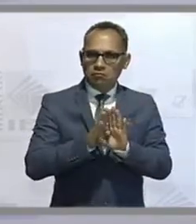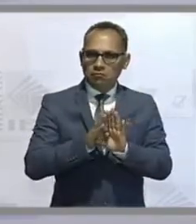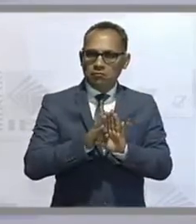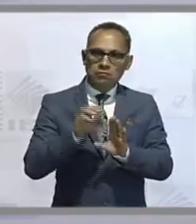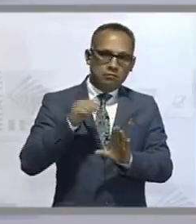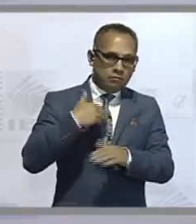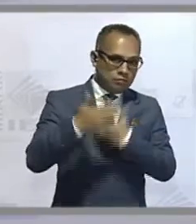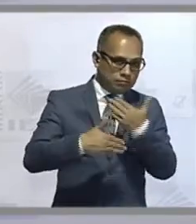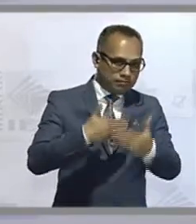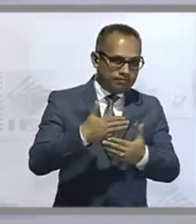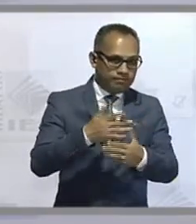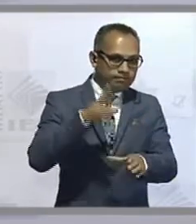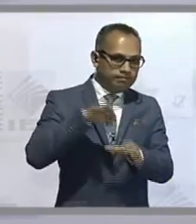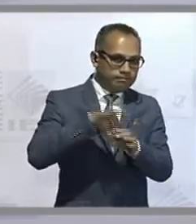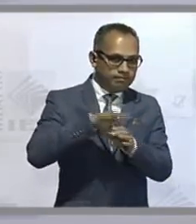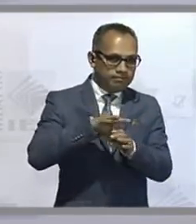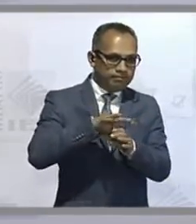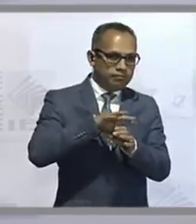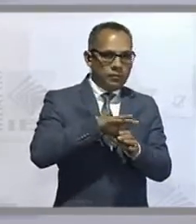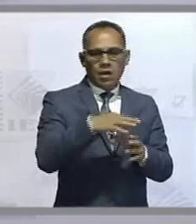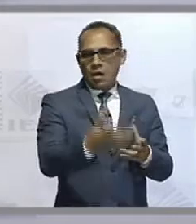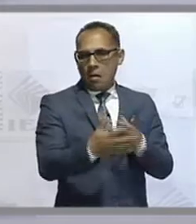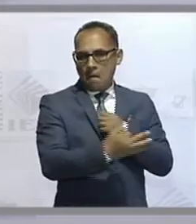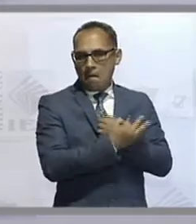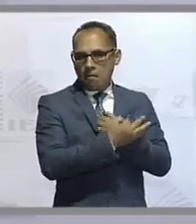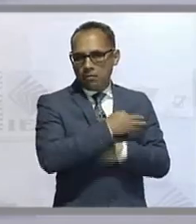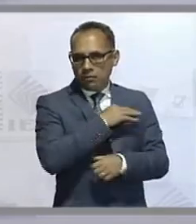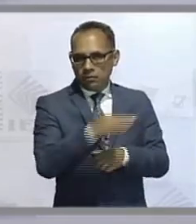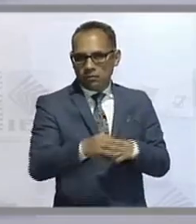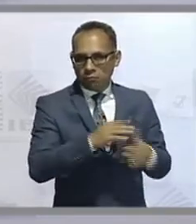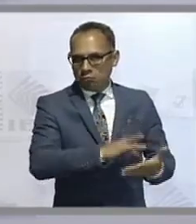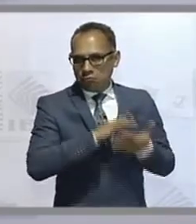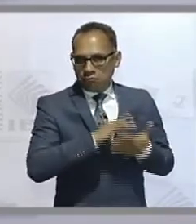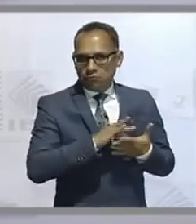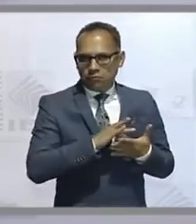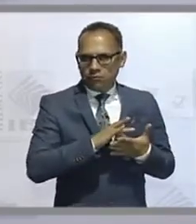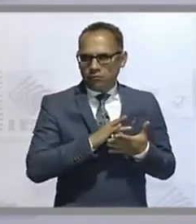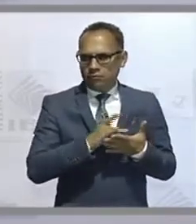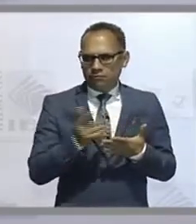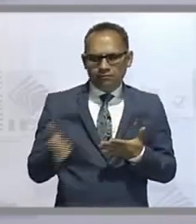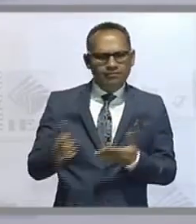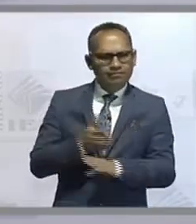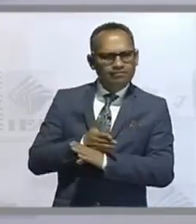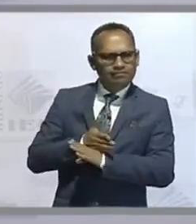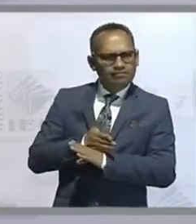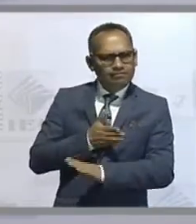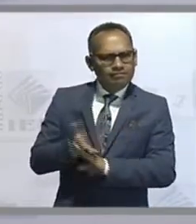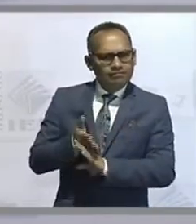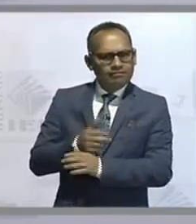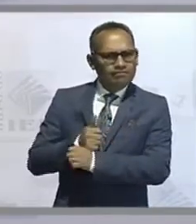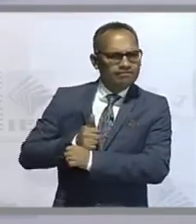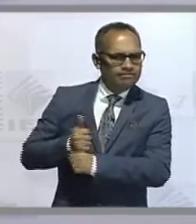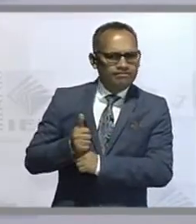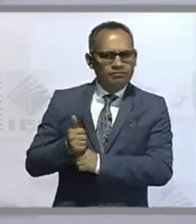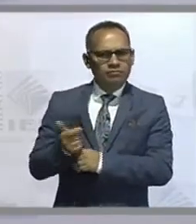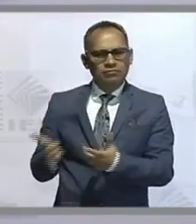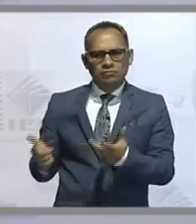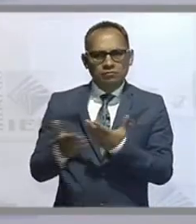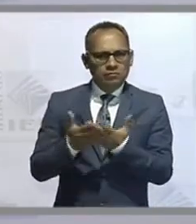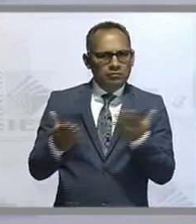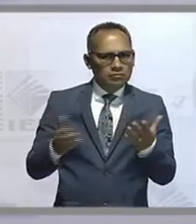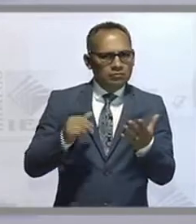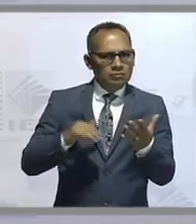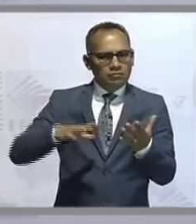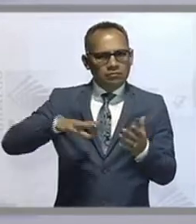las mujeres para estar las amenazando lastimando cómo ha pasado el día de hoy en esta elección con el candidato del